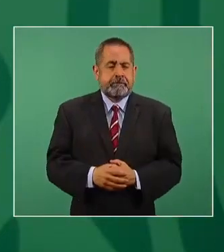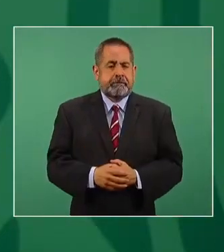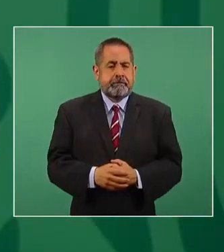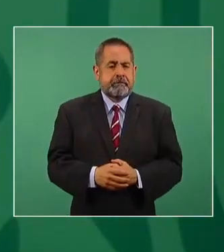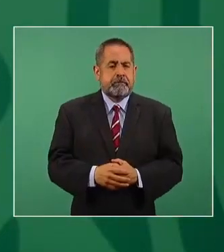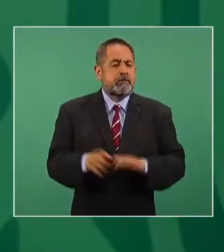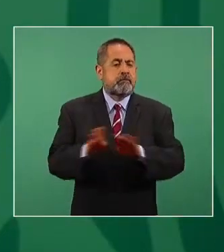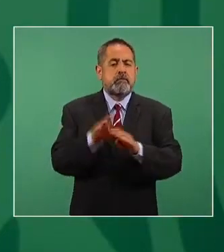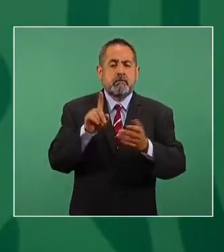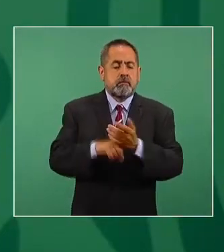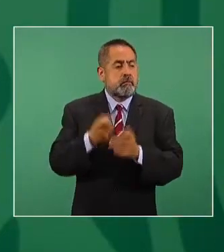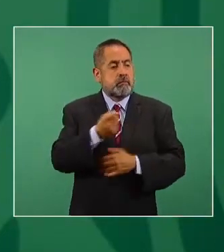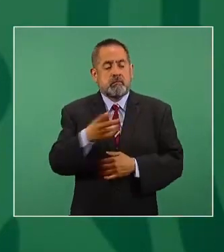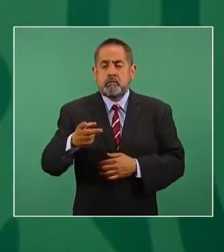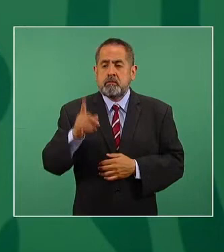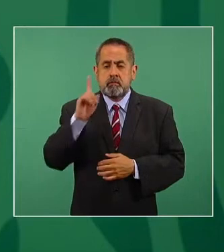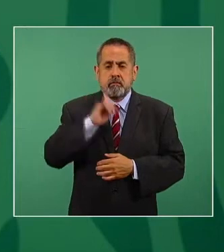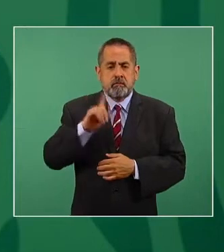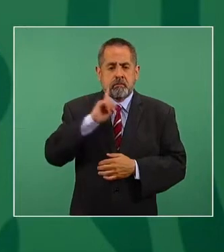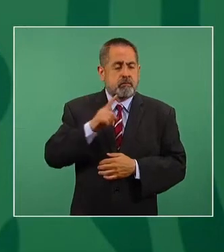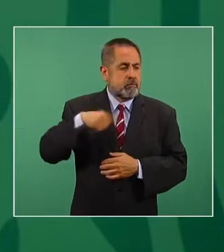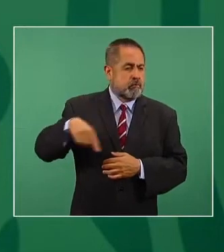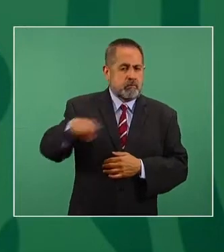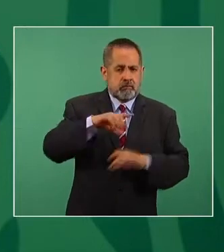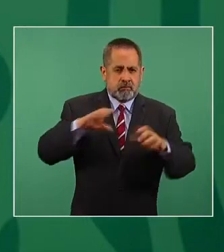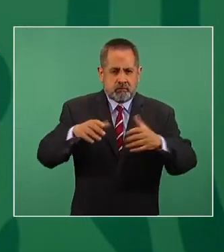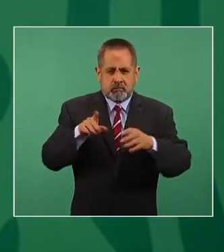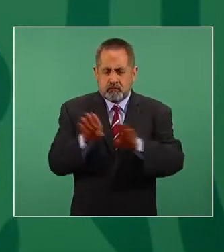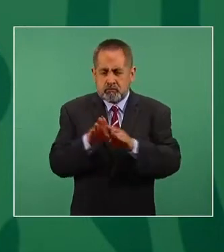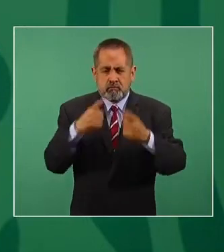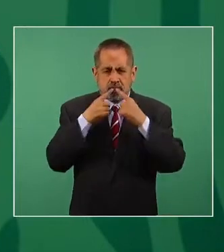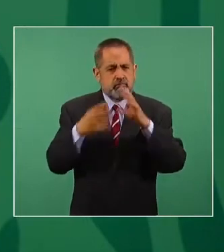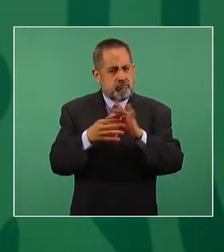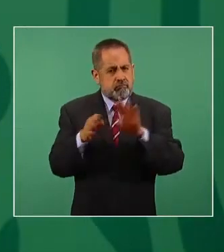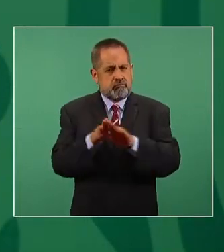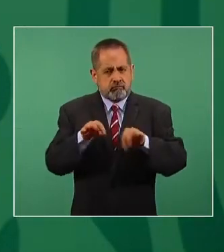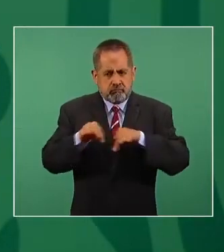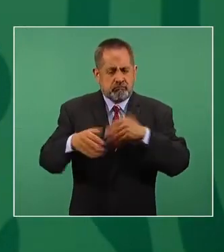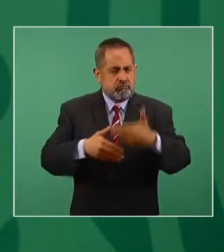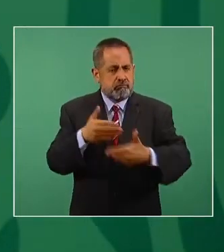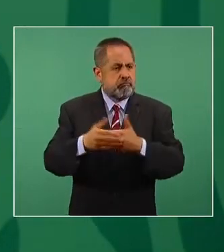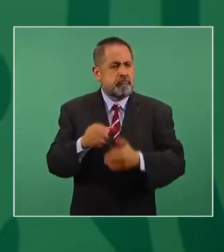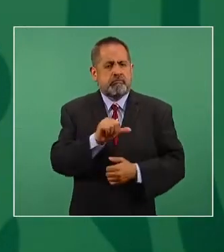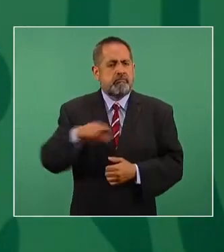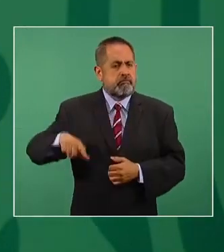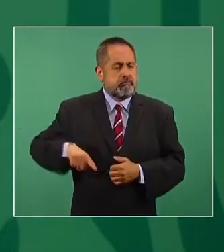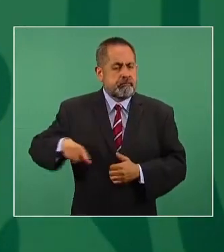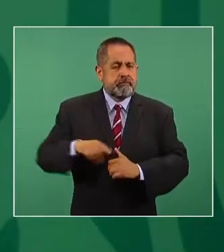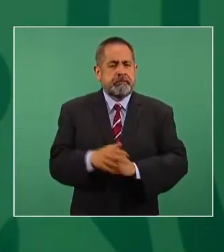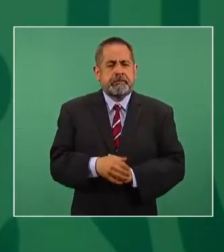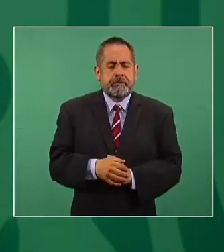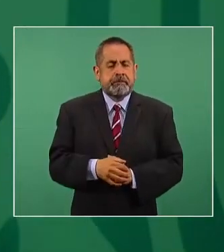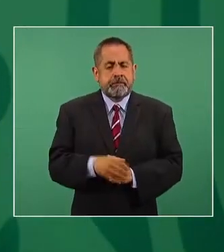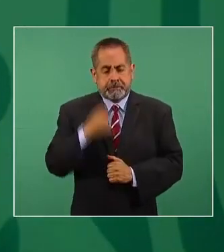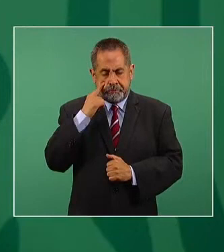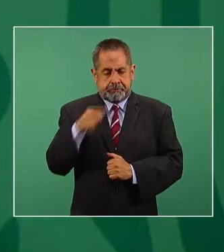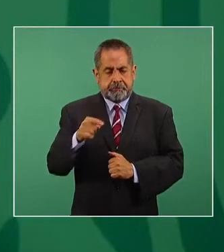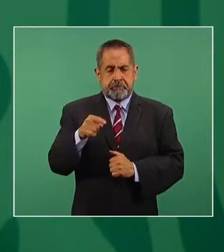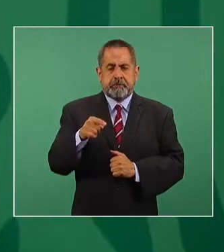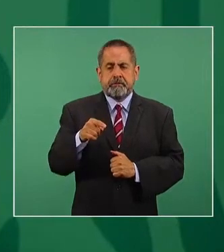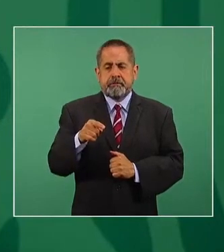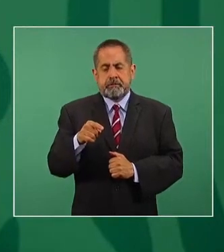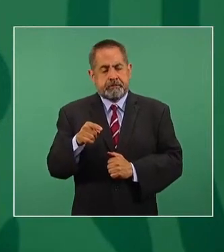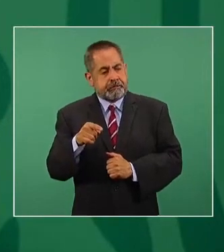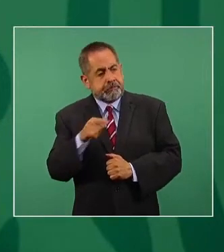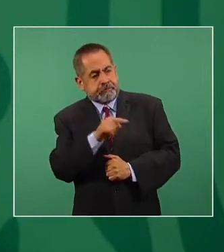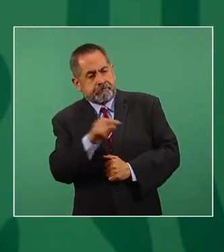la lucha por la igualdad en México responden a los esfuerzos de sociedad y del gobierno al institucionalizar